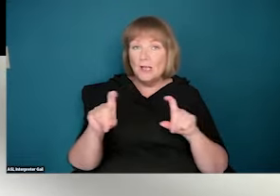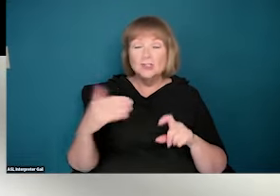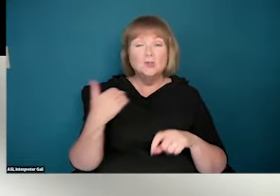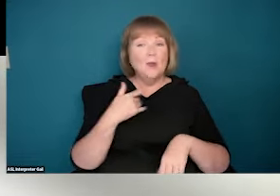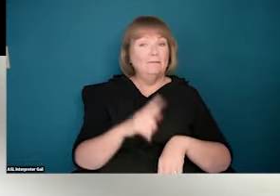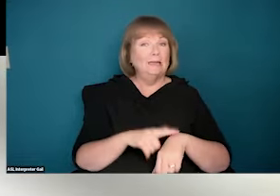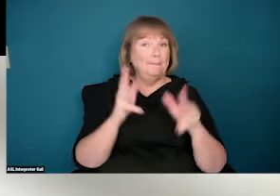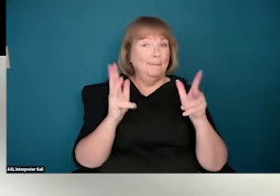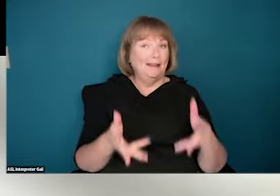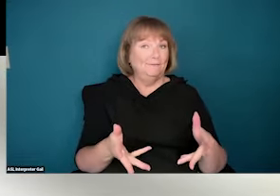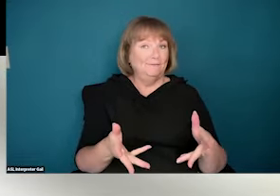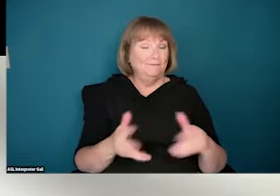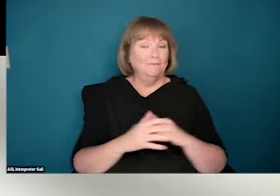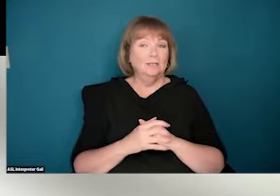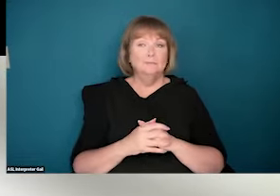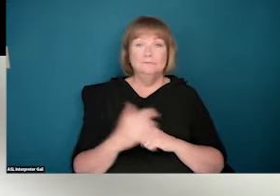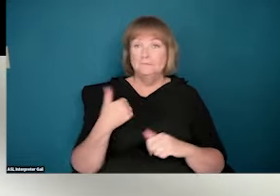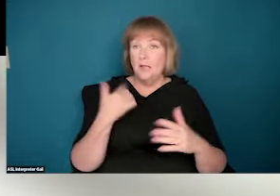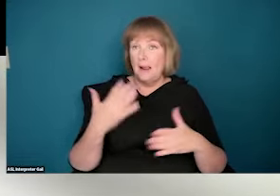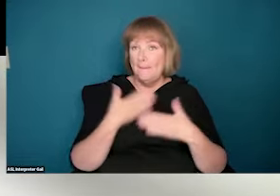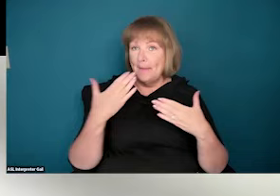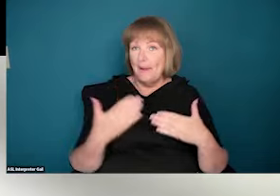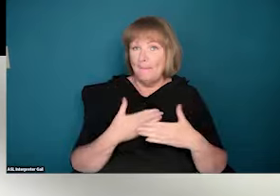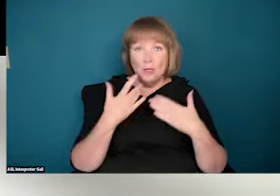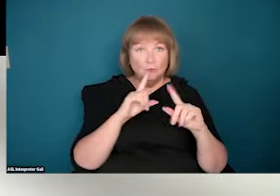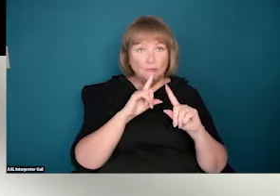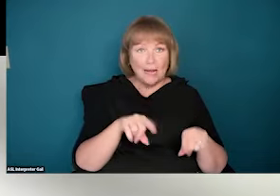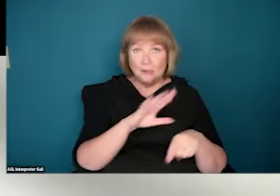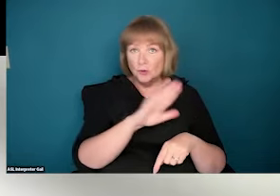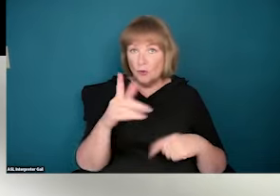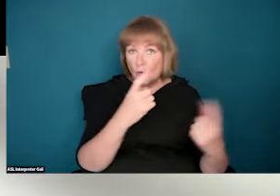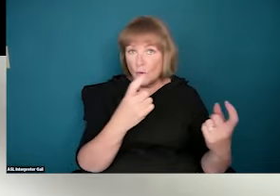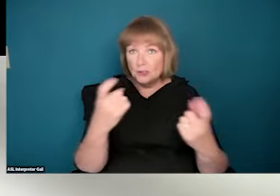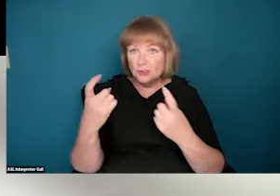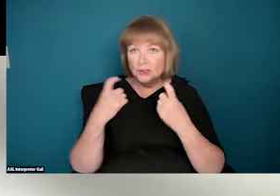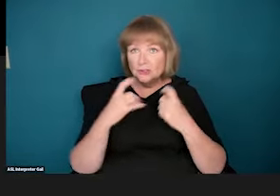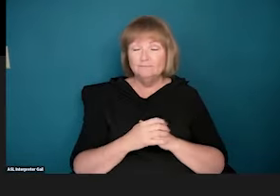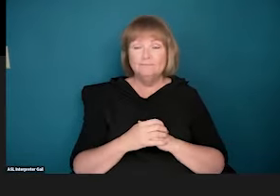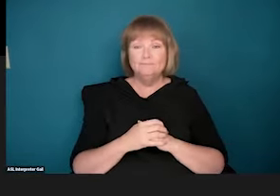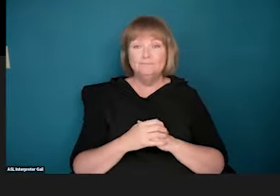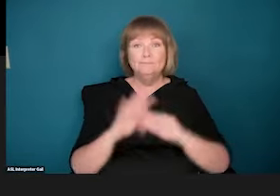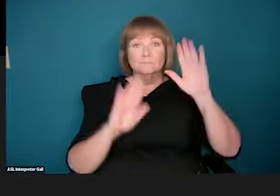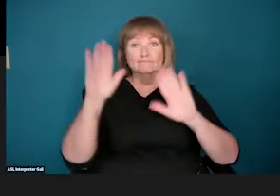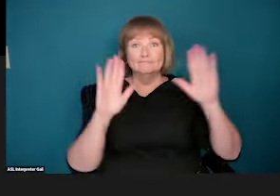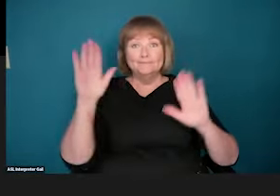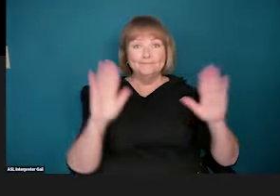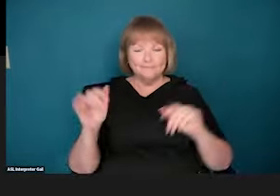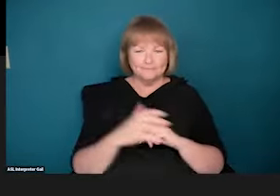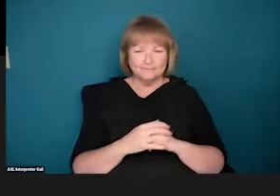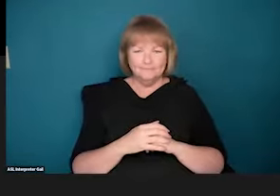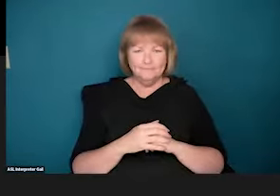compartir mis filminas. Podemos resolver algunas preguntas y,